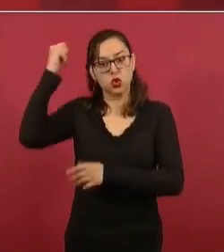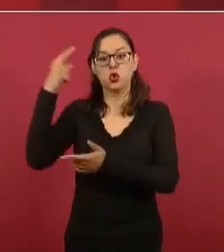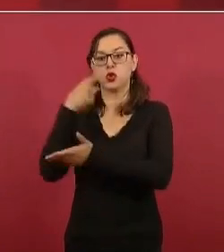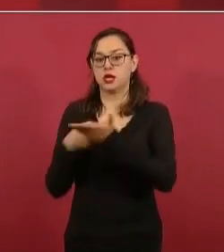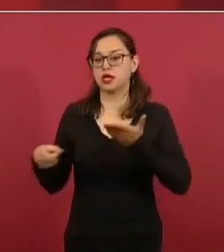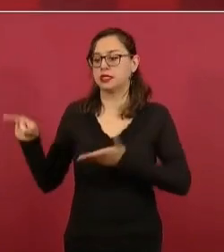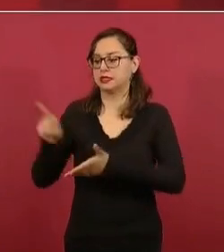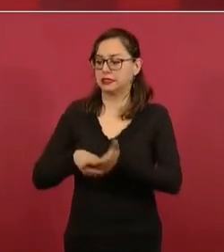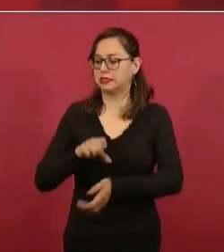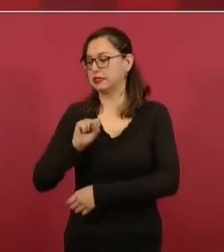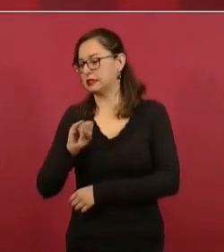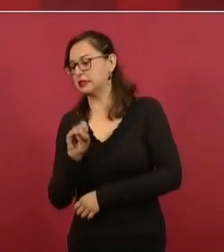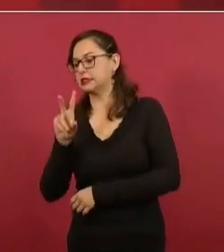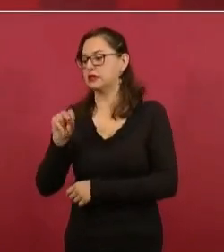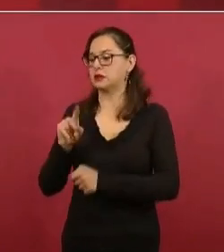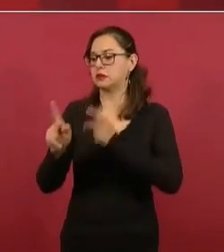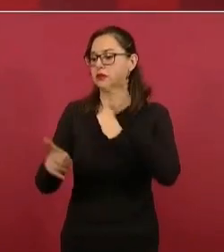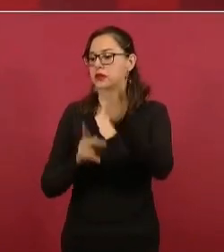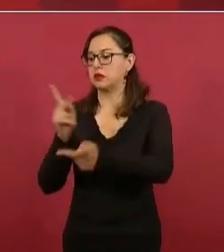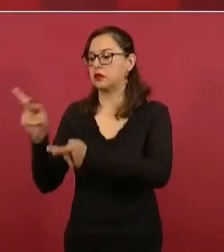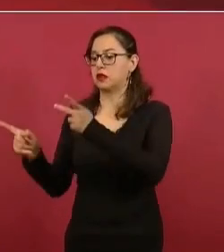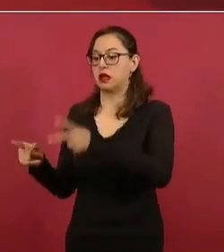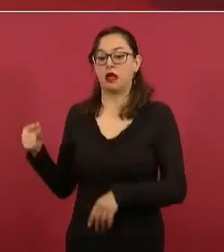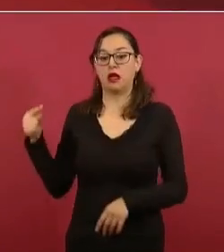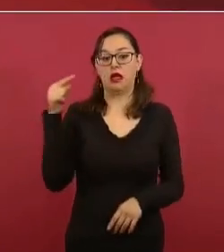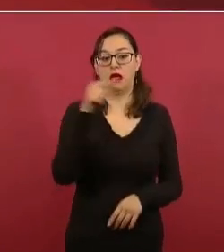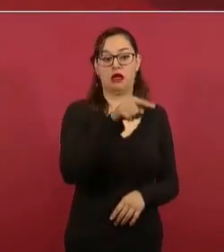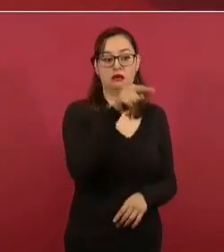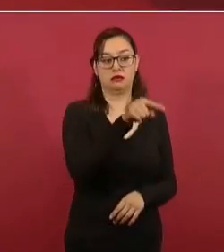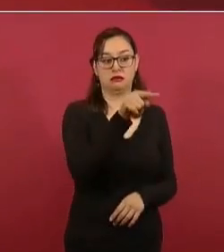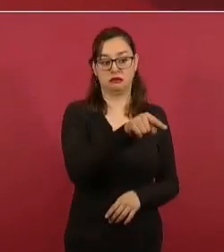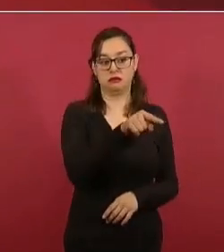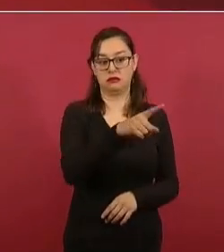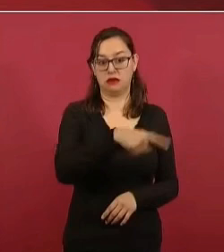mandó su informe a las 3 de la mañana